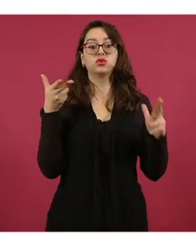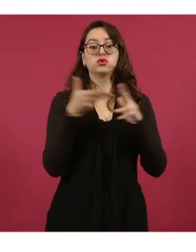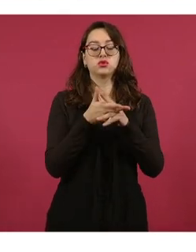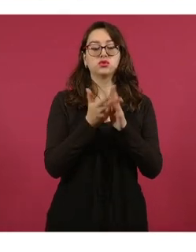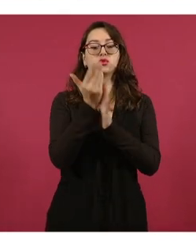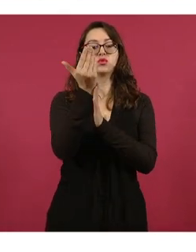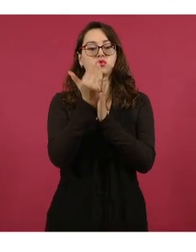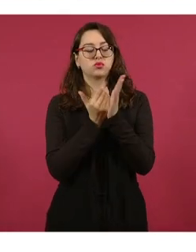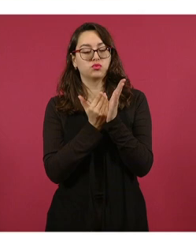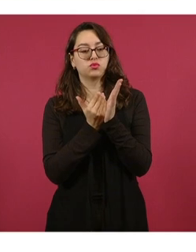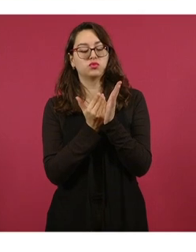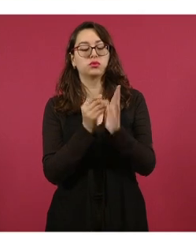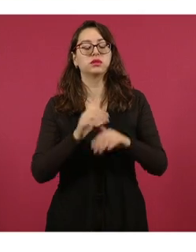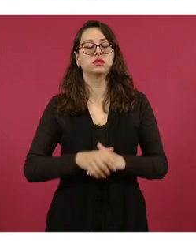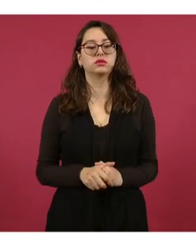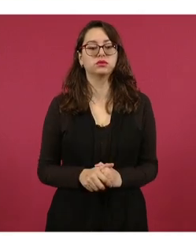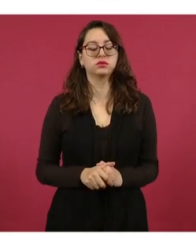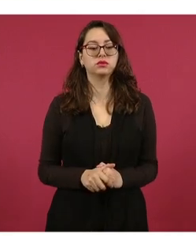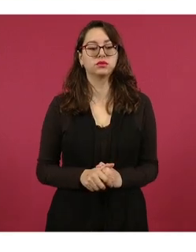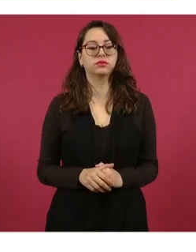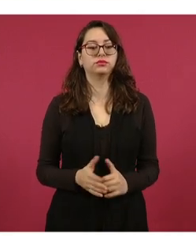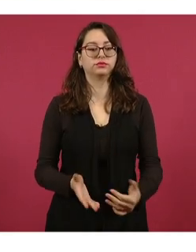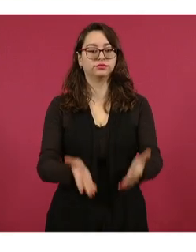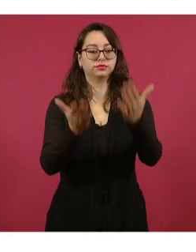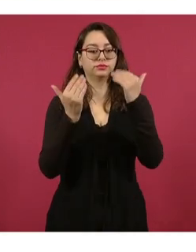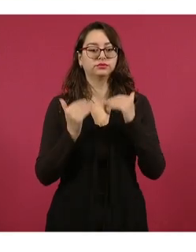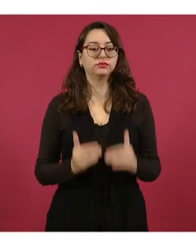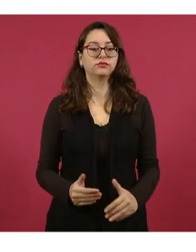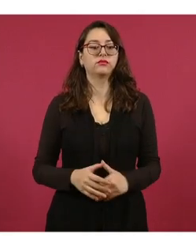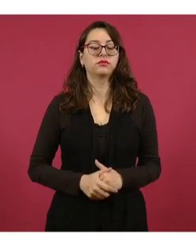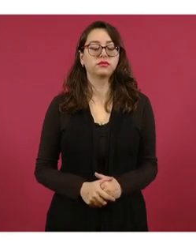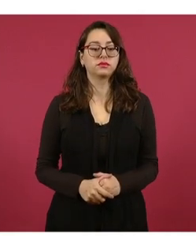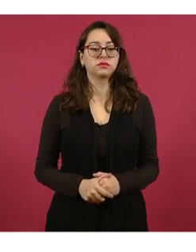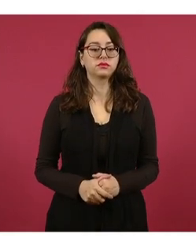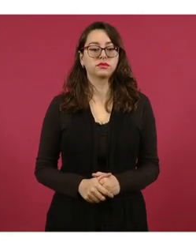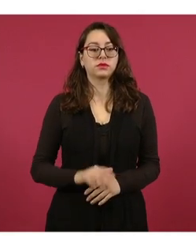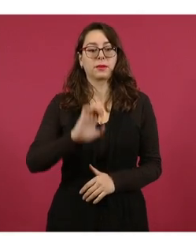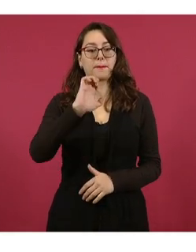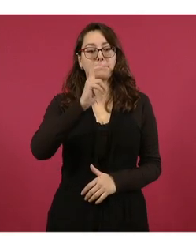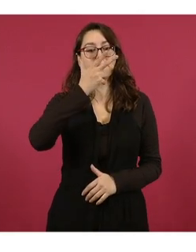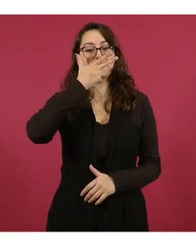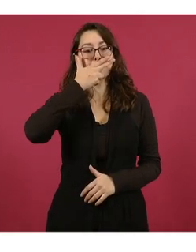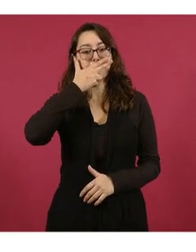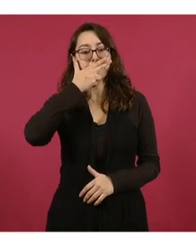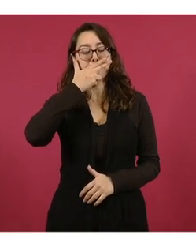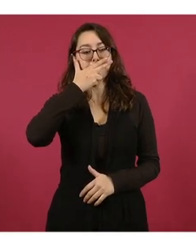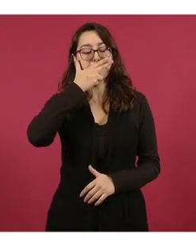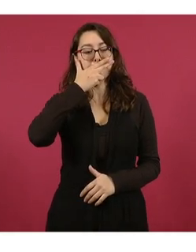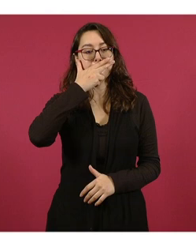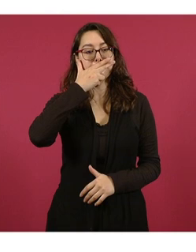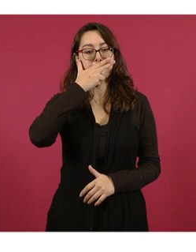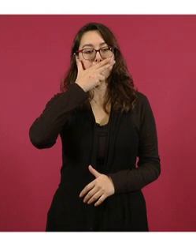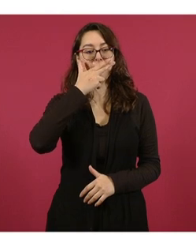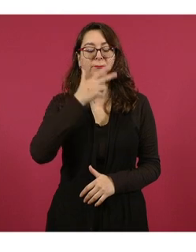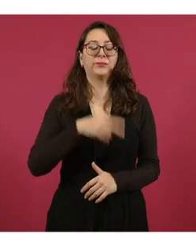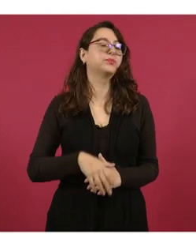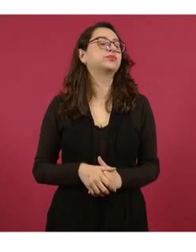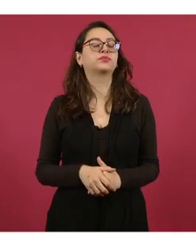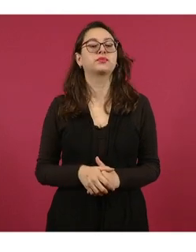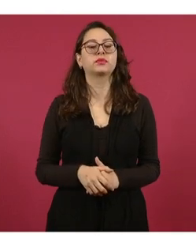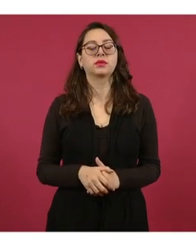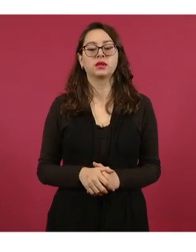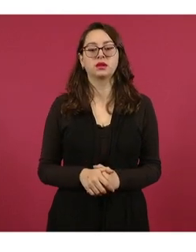menos que el mes anterior. Adelante. En Chihuahua, en diciembre